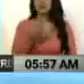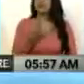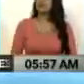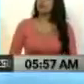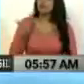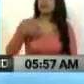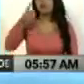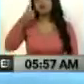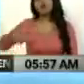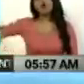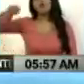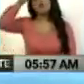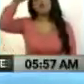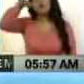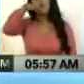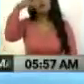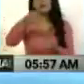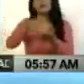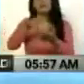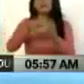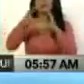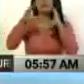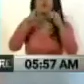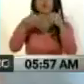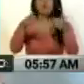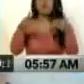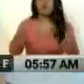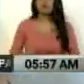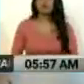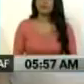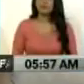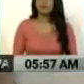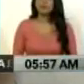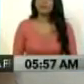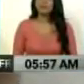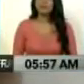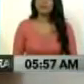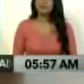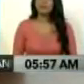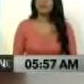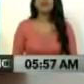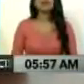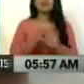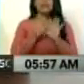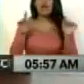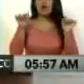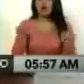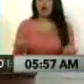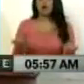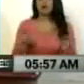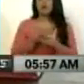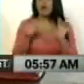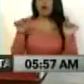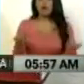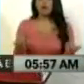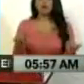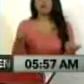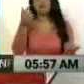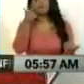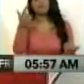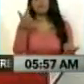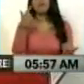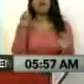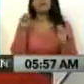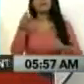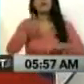el pueblo participe en la comunicación popular. Por eso es que hoy hemos iniciado la construcción, como